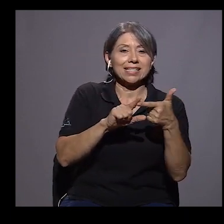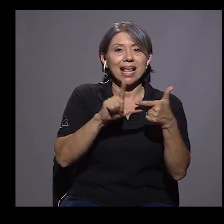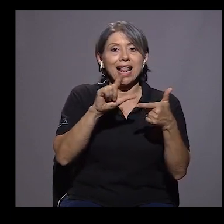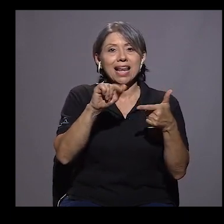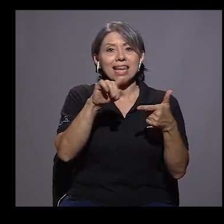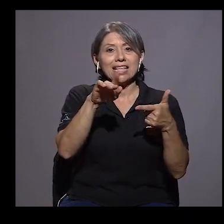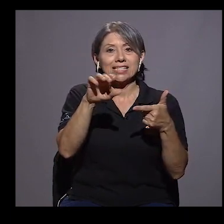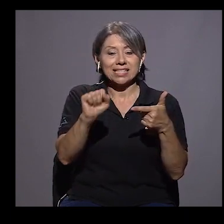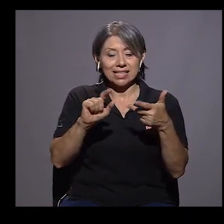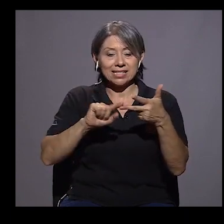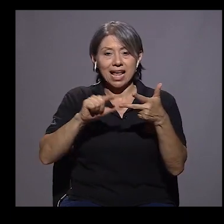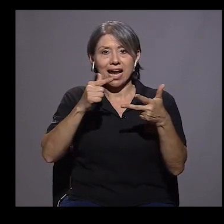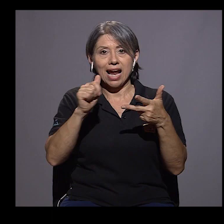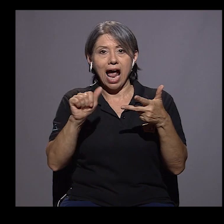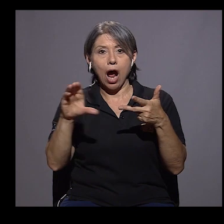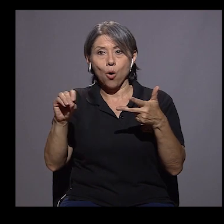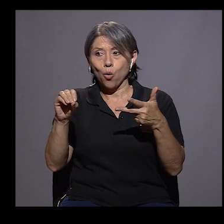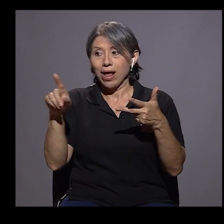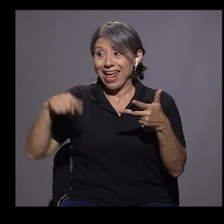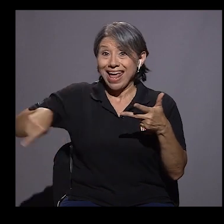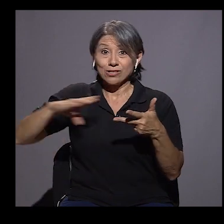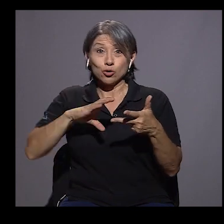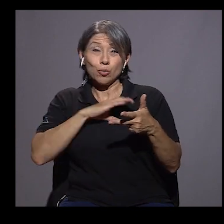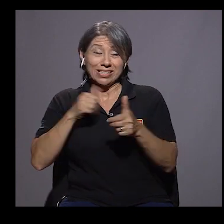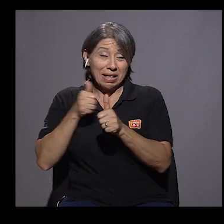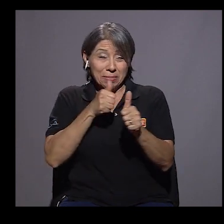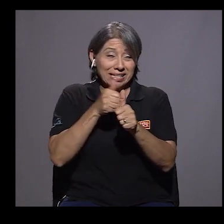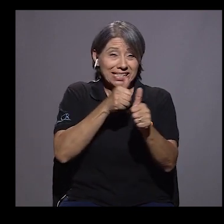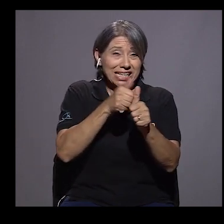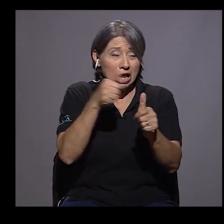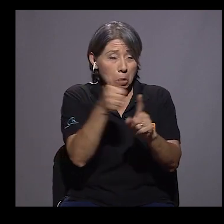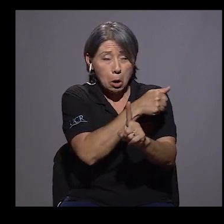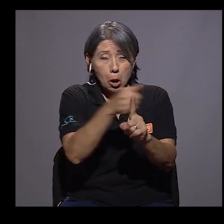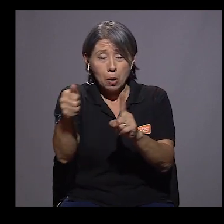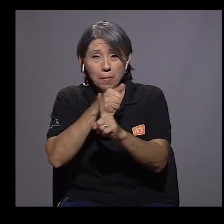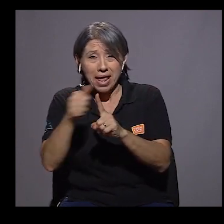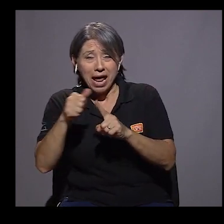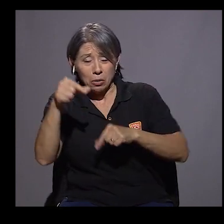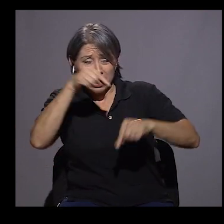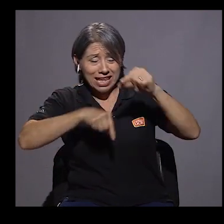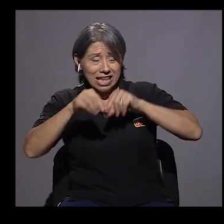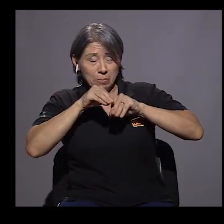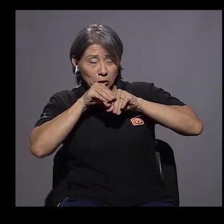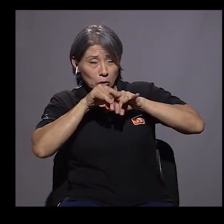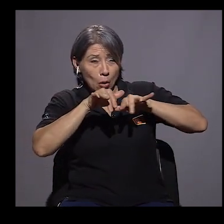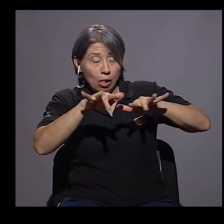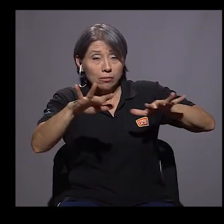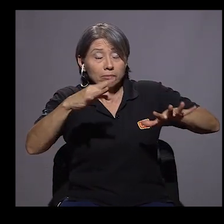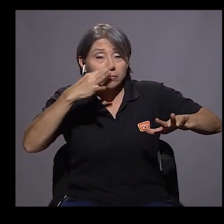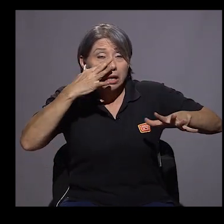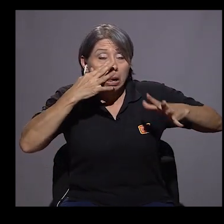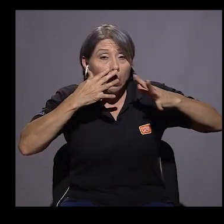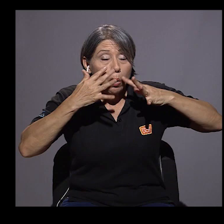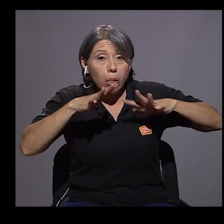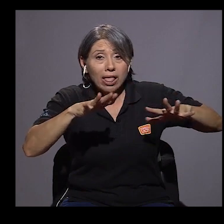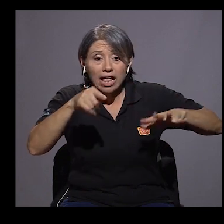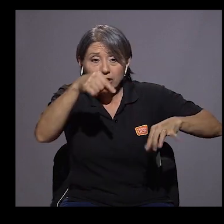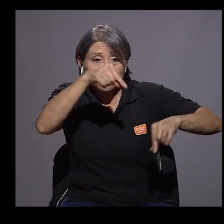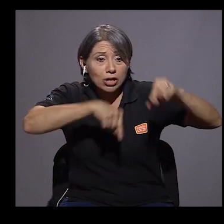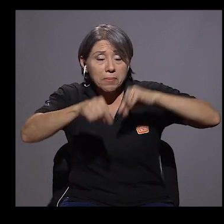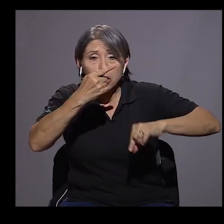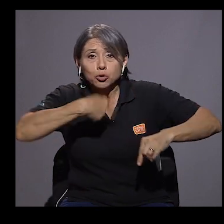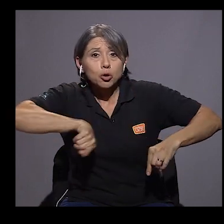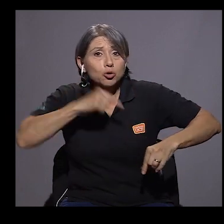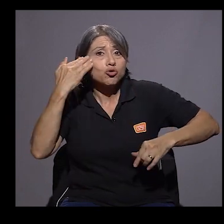Linces y la GAO, quienes persiguieron, golpearon y lanzaron gases lacrimógenos con químicos